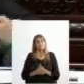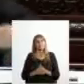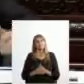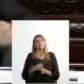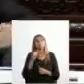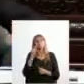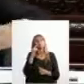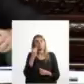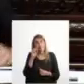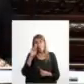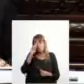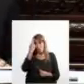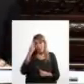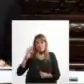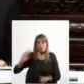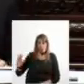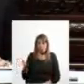el Uruguay de la producción,